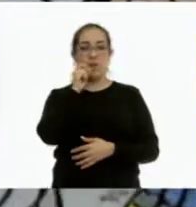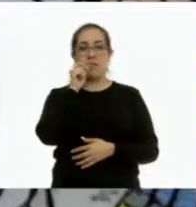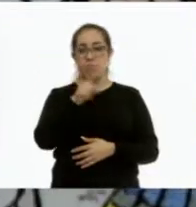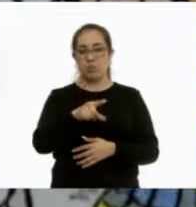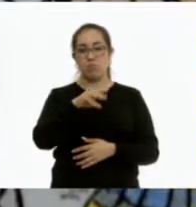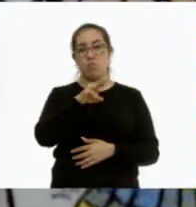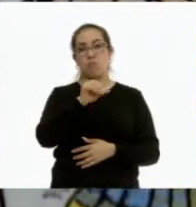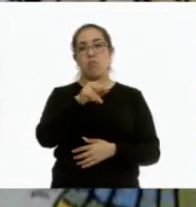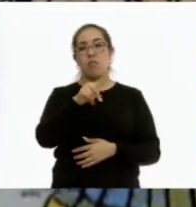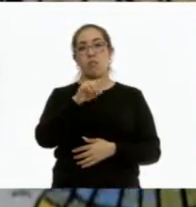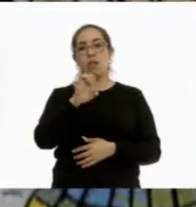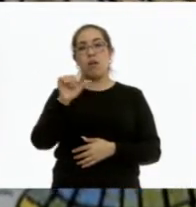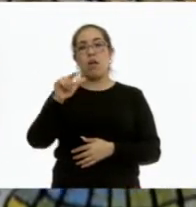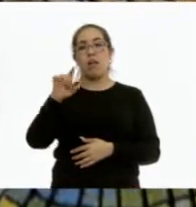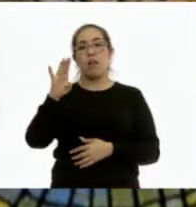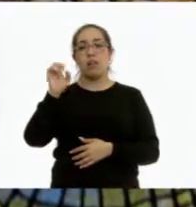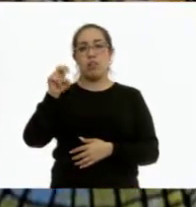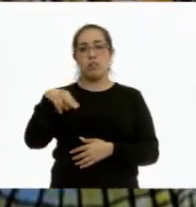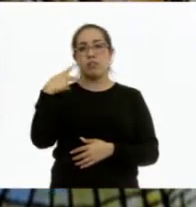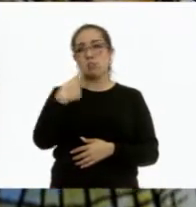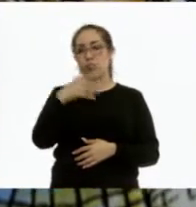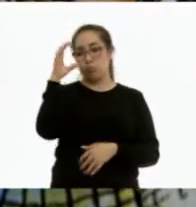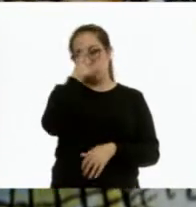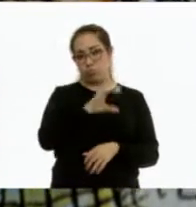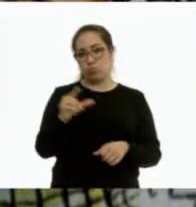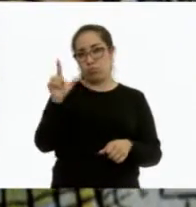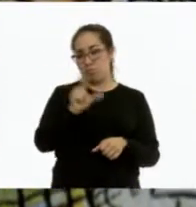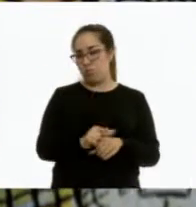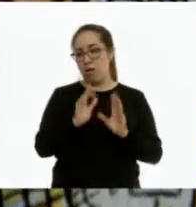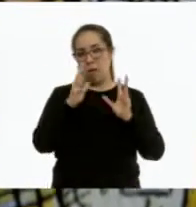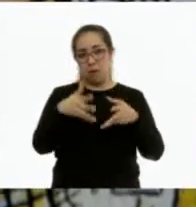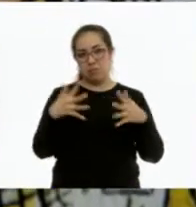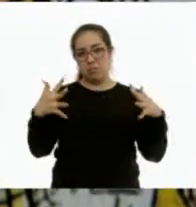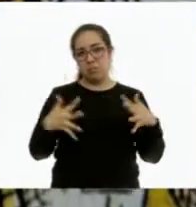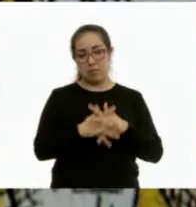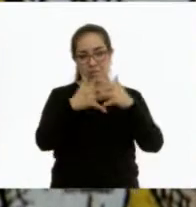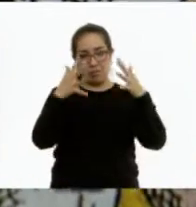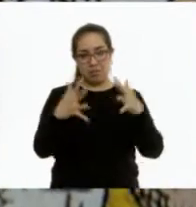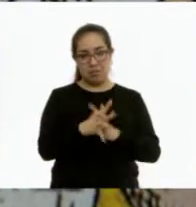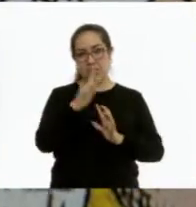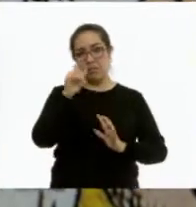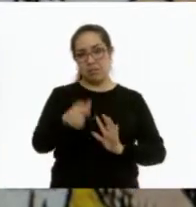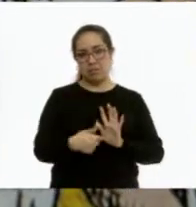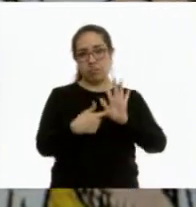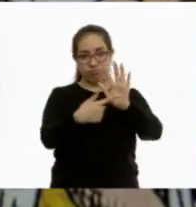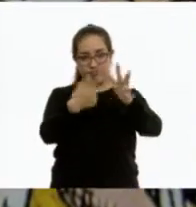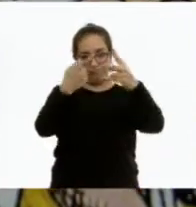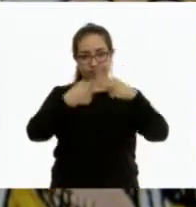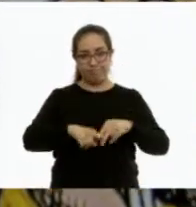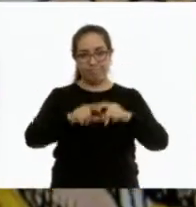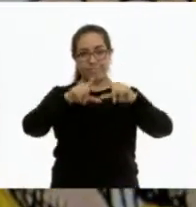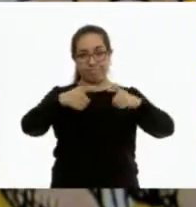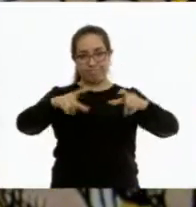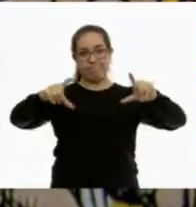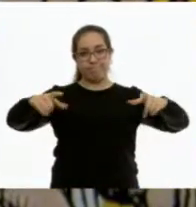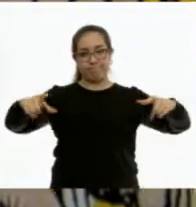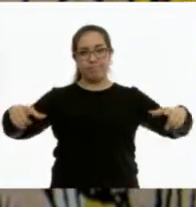para estas culturas tuvo la guerra en la cual, seguramente, se basó su florecimiento.